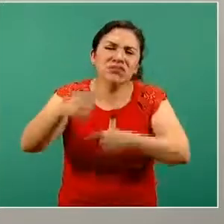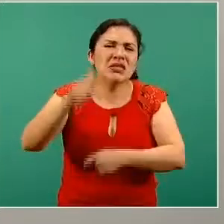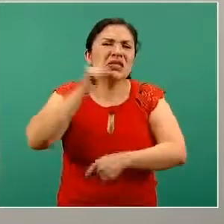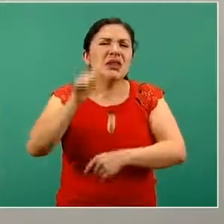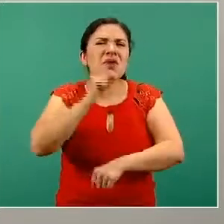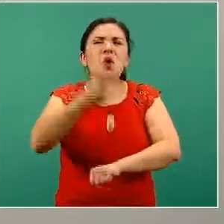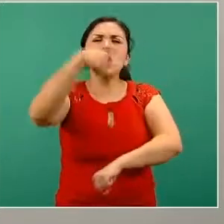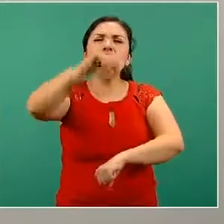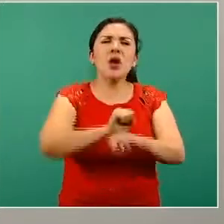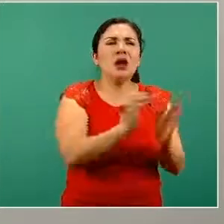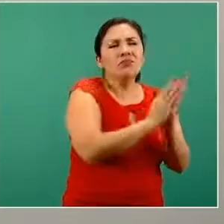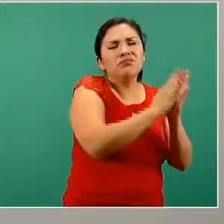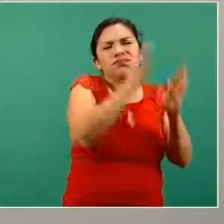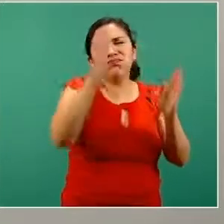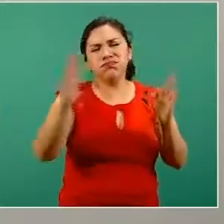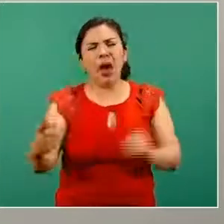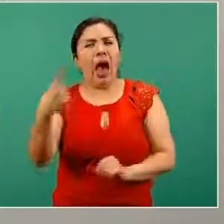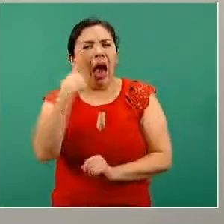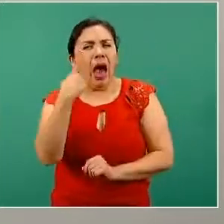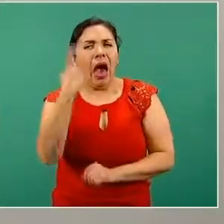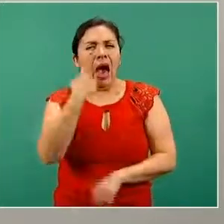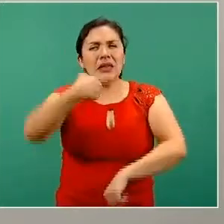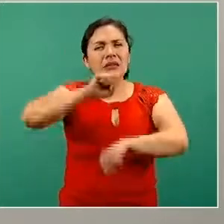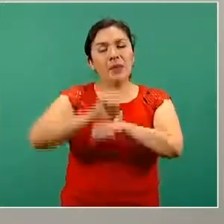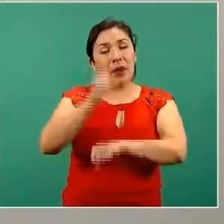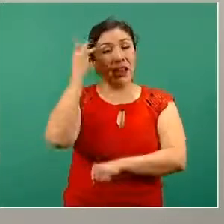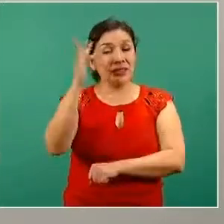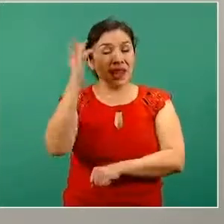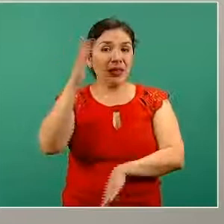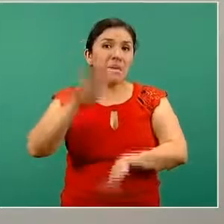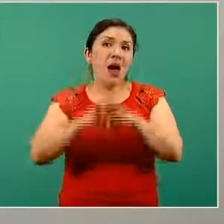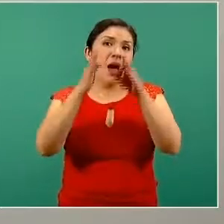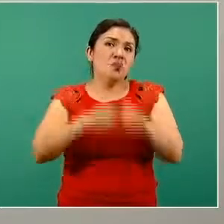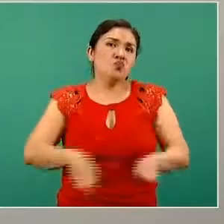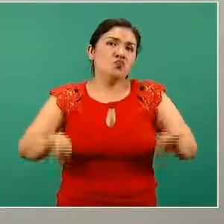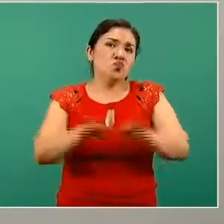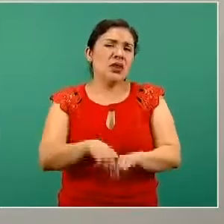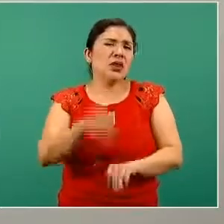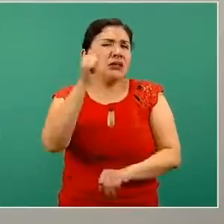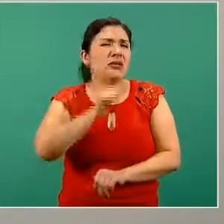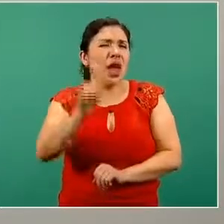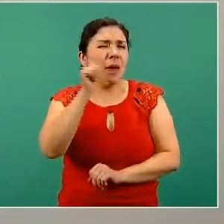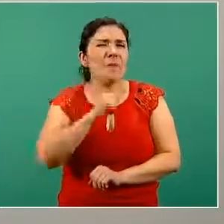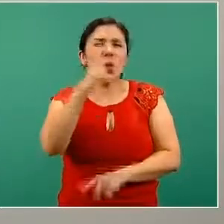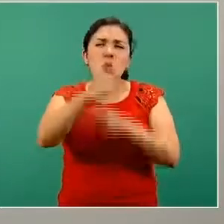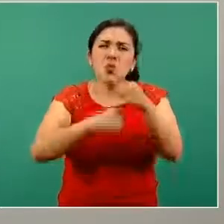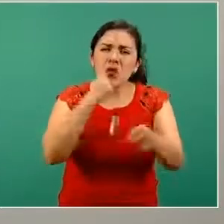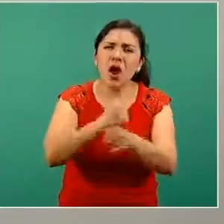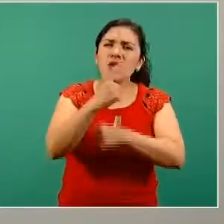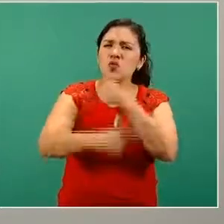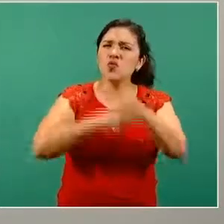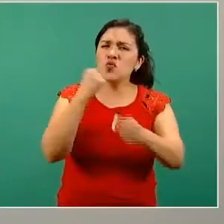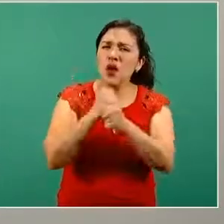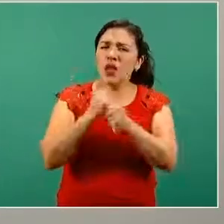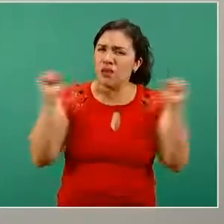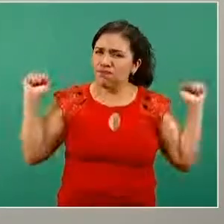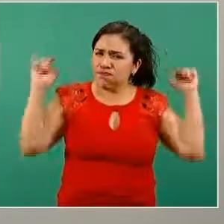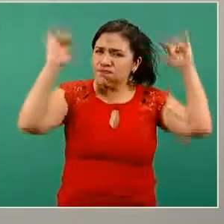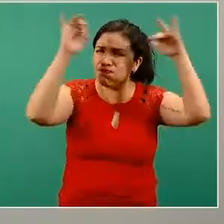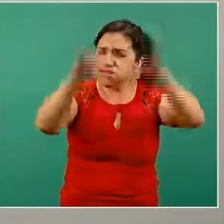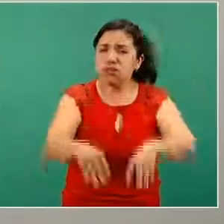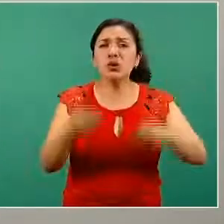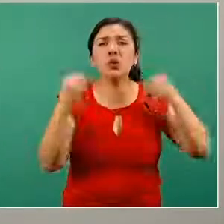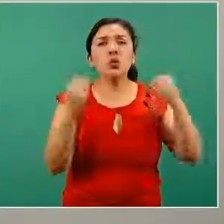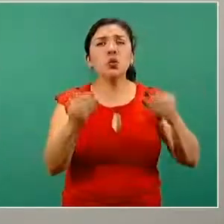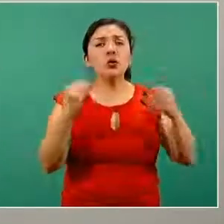Definitivamente, ya decíamos, Semana Santa es un evento importante. Normalmente año con año se presta a la